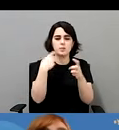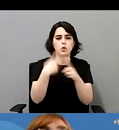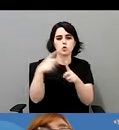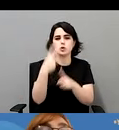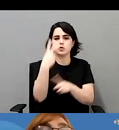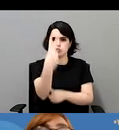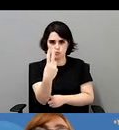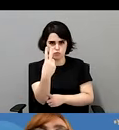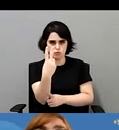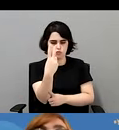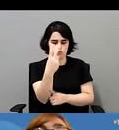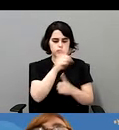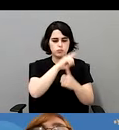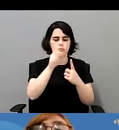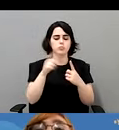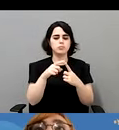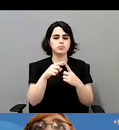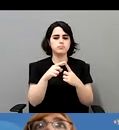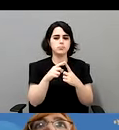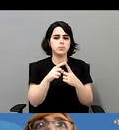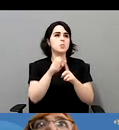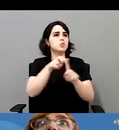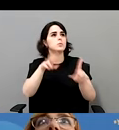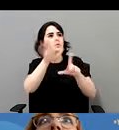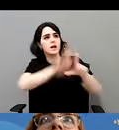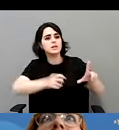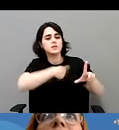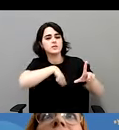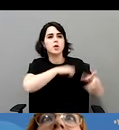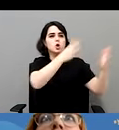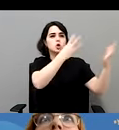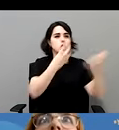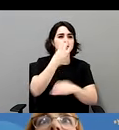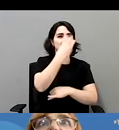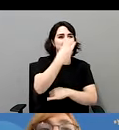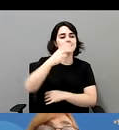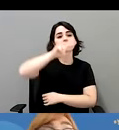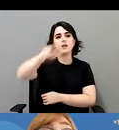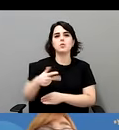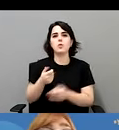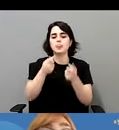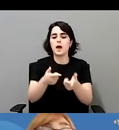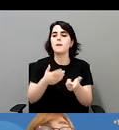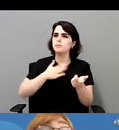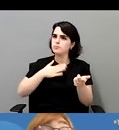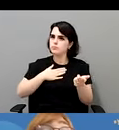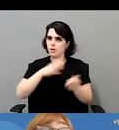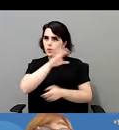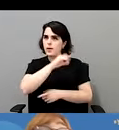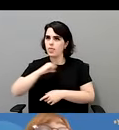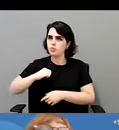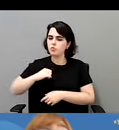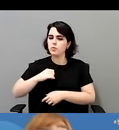¿vale? Van a decir, bien, a nivel estatal das 833 euros, pero yo como comunidad autónoma tengo